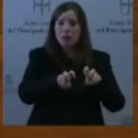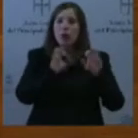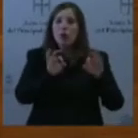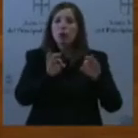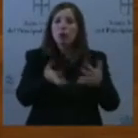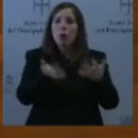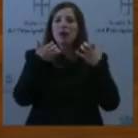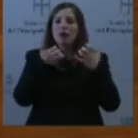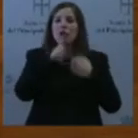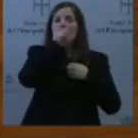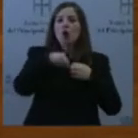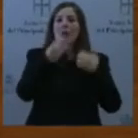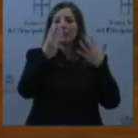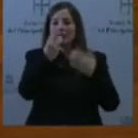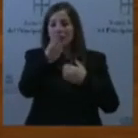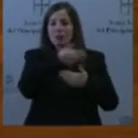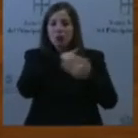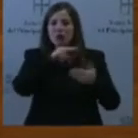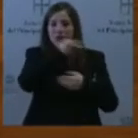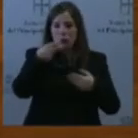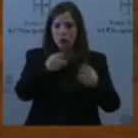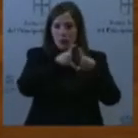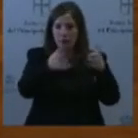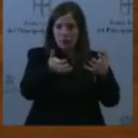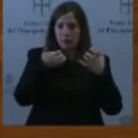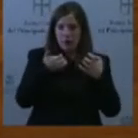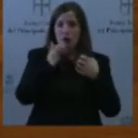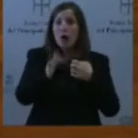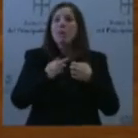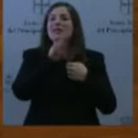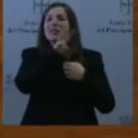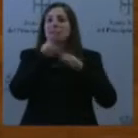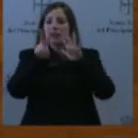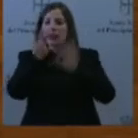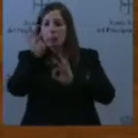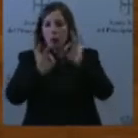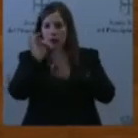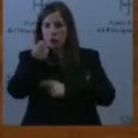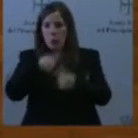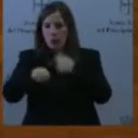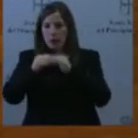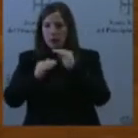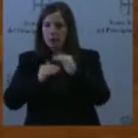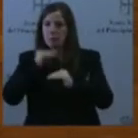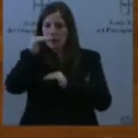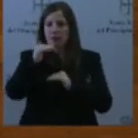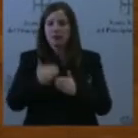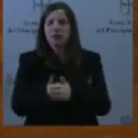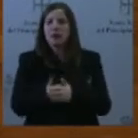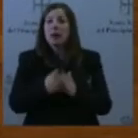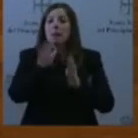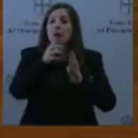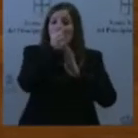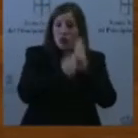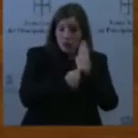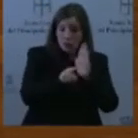y elevó las ventas un 37%. Sin embargo, ni estos datos ni el hecho de que haya remontado su valor en